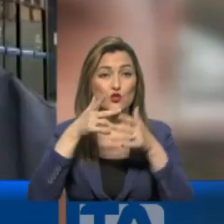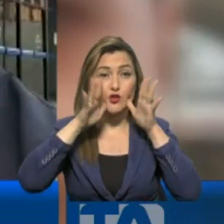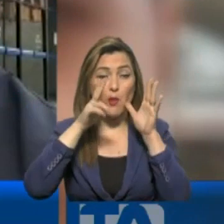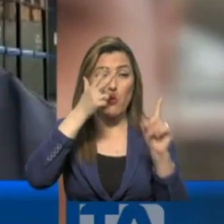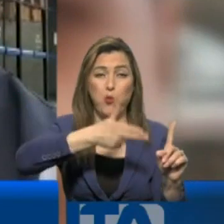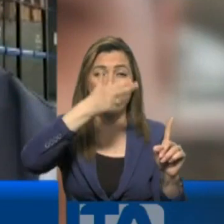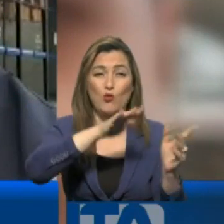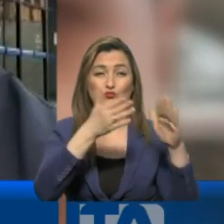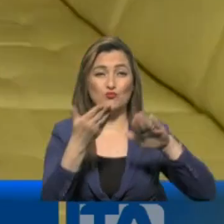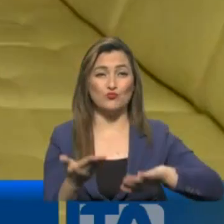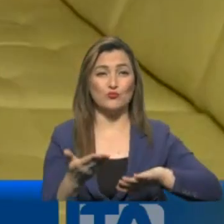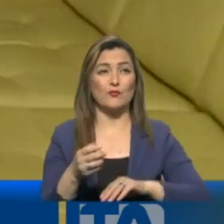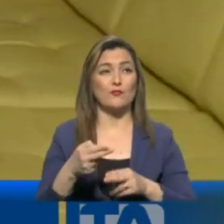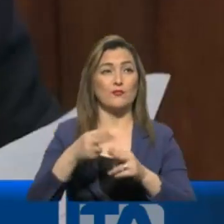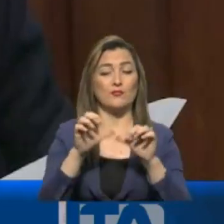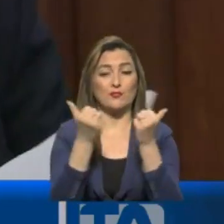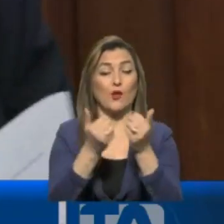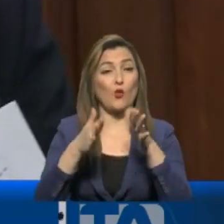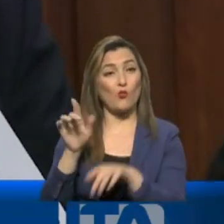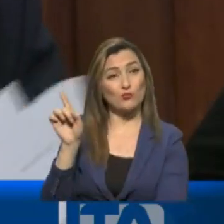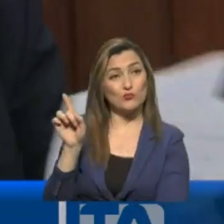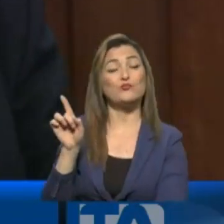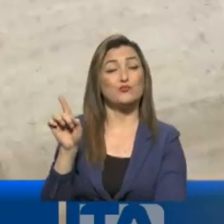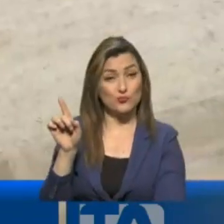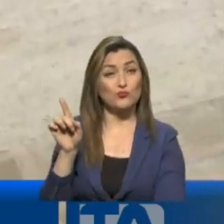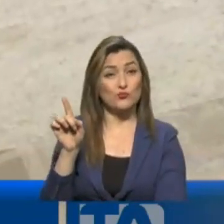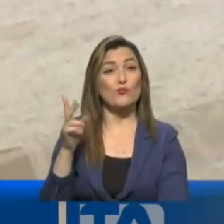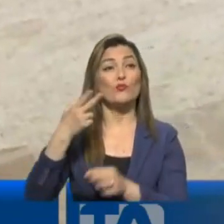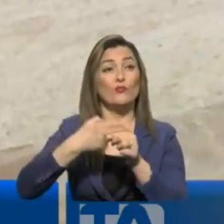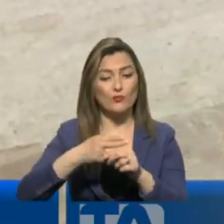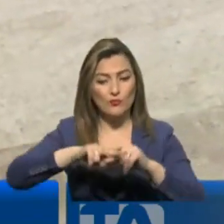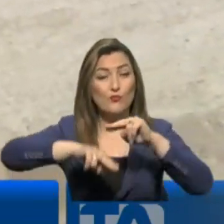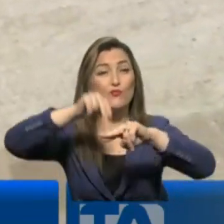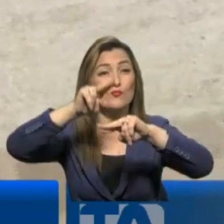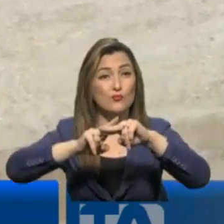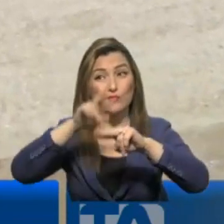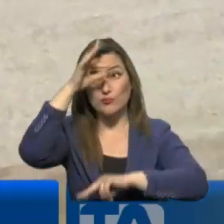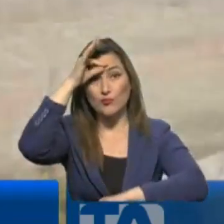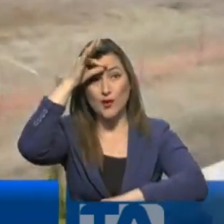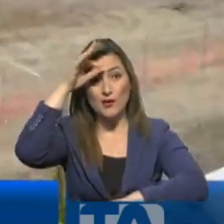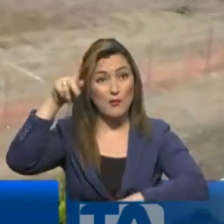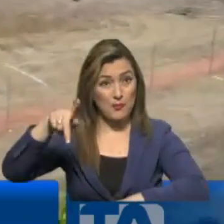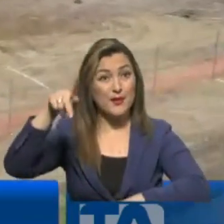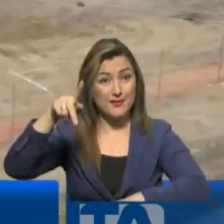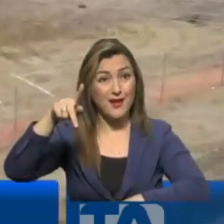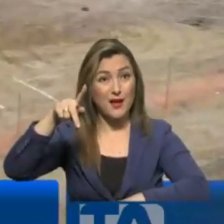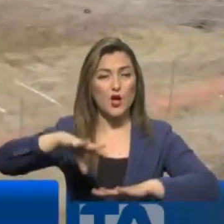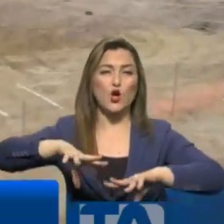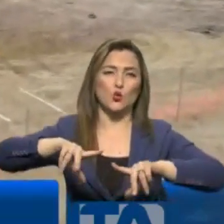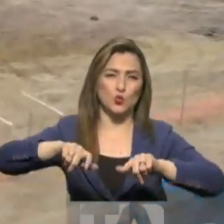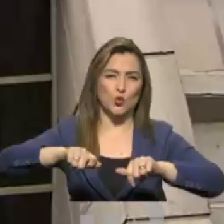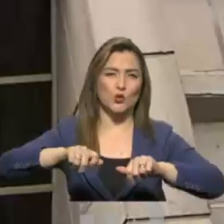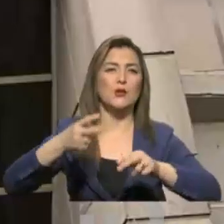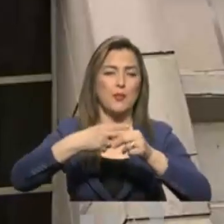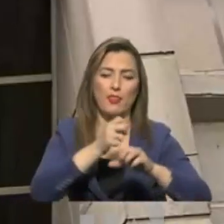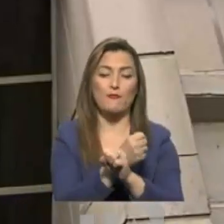diciembre. También tuvo como cliente al ex asambleísta Eliseo Azuero, quien estuvo vinculado en las investigaciones por irregularidades en la construcción del hospital